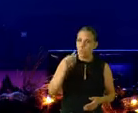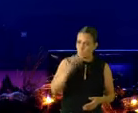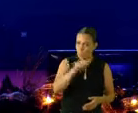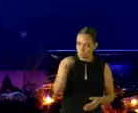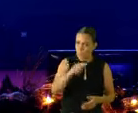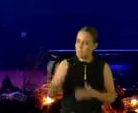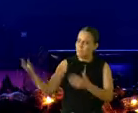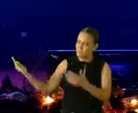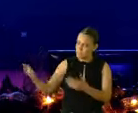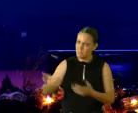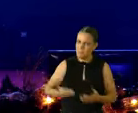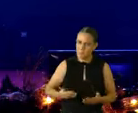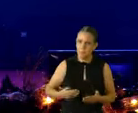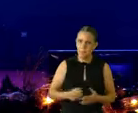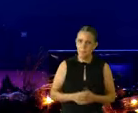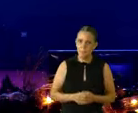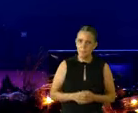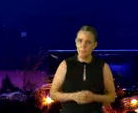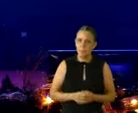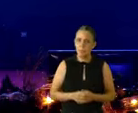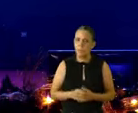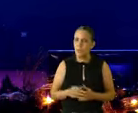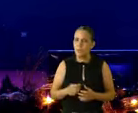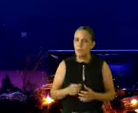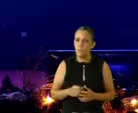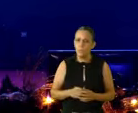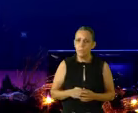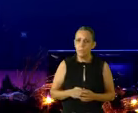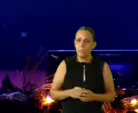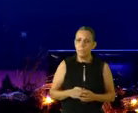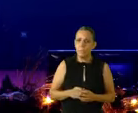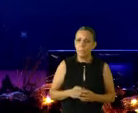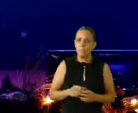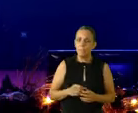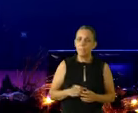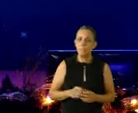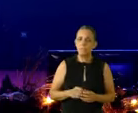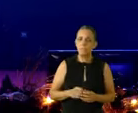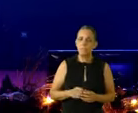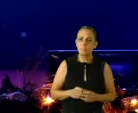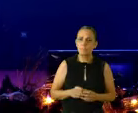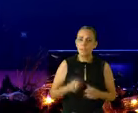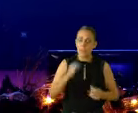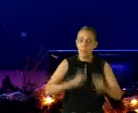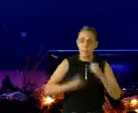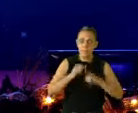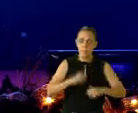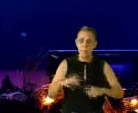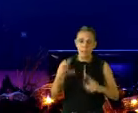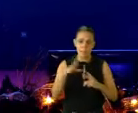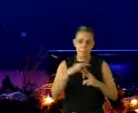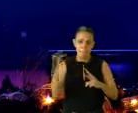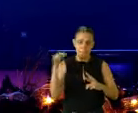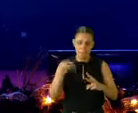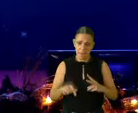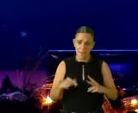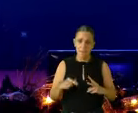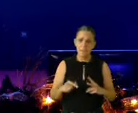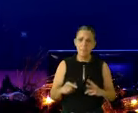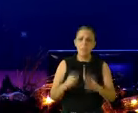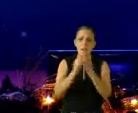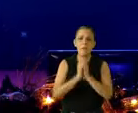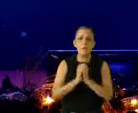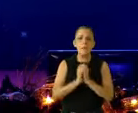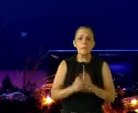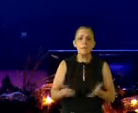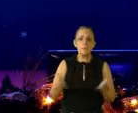vamos a tener al Ministerio Regeneración en una actividad especial aquí, adorando al Señor. El 19 tenemos al Pastor Trovador.